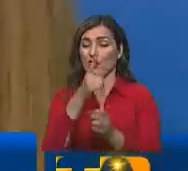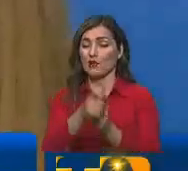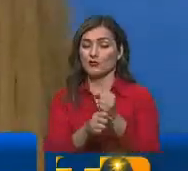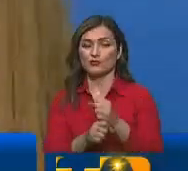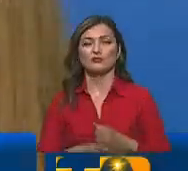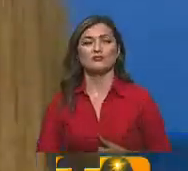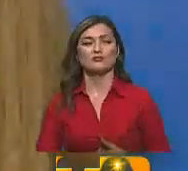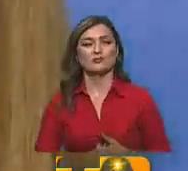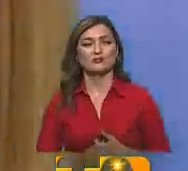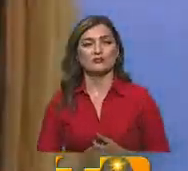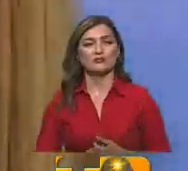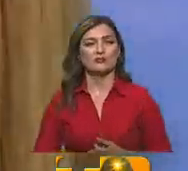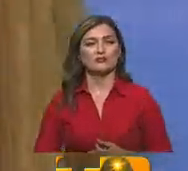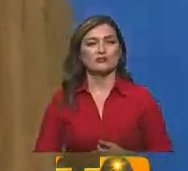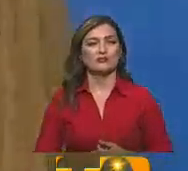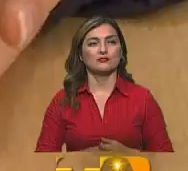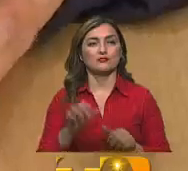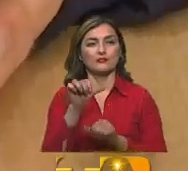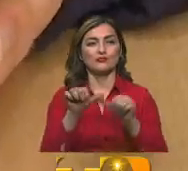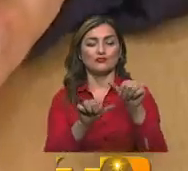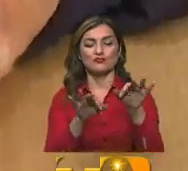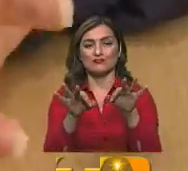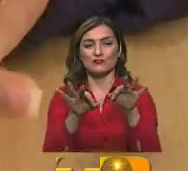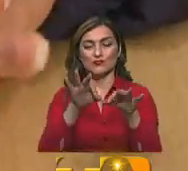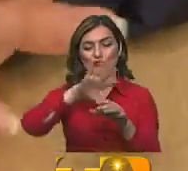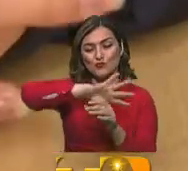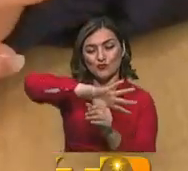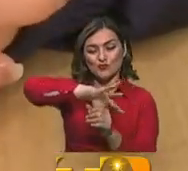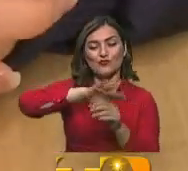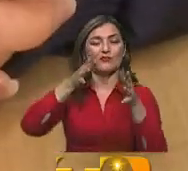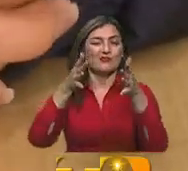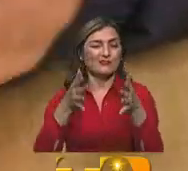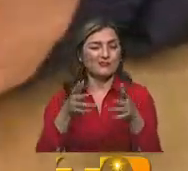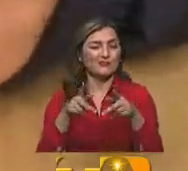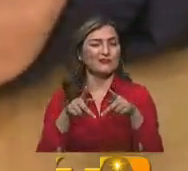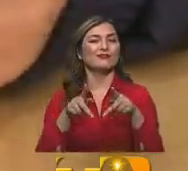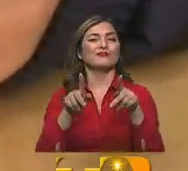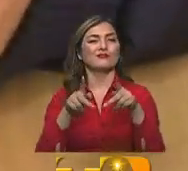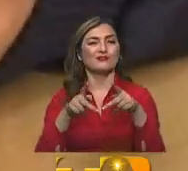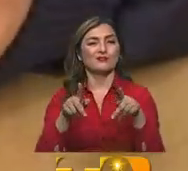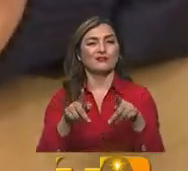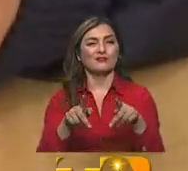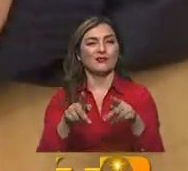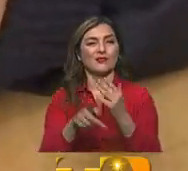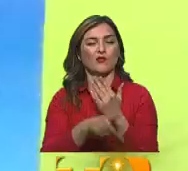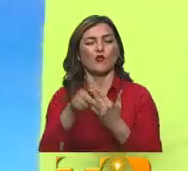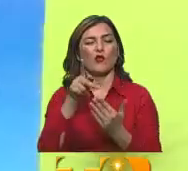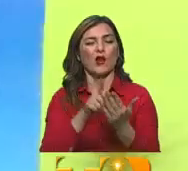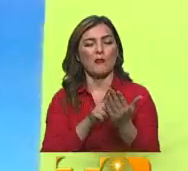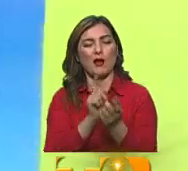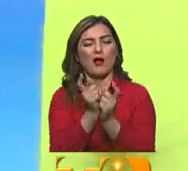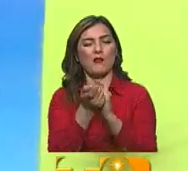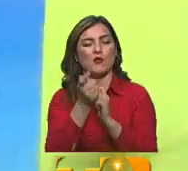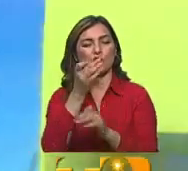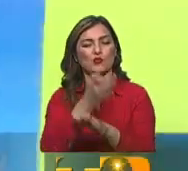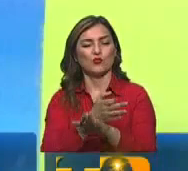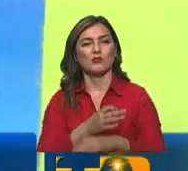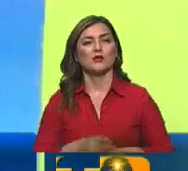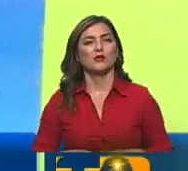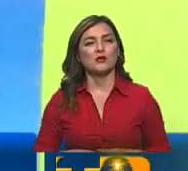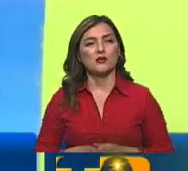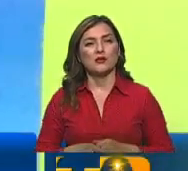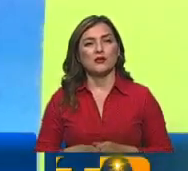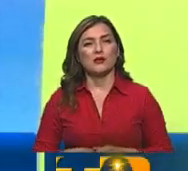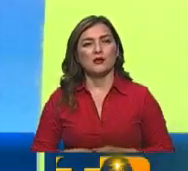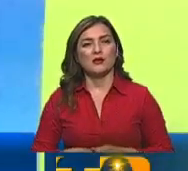año. Sin embargo, explican los asesores, la embajada ha permitido que se realicen reprogramaciones. Solemos reprogramar, el tema es